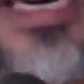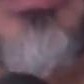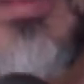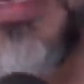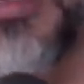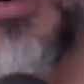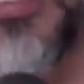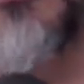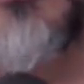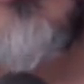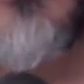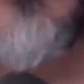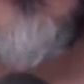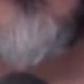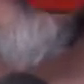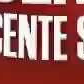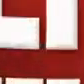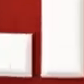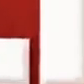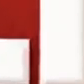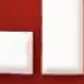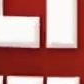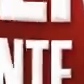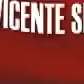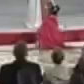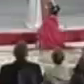para cerrar la semana laboral.